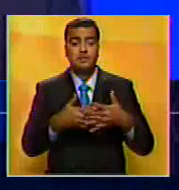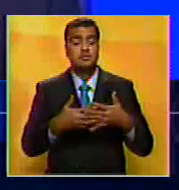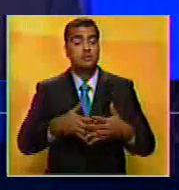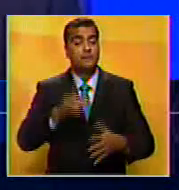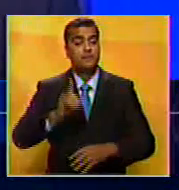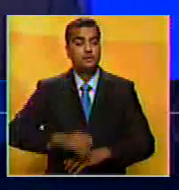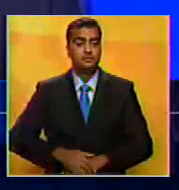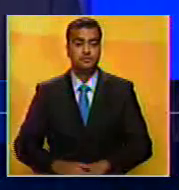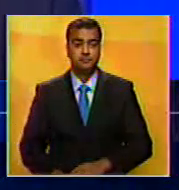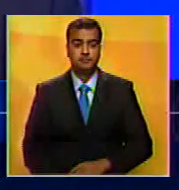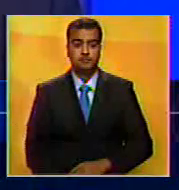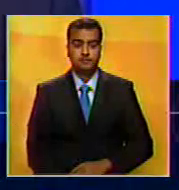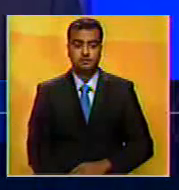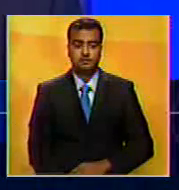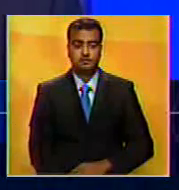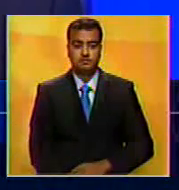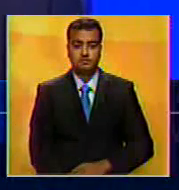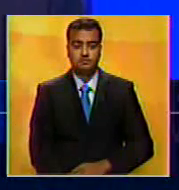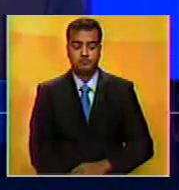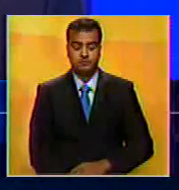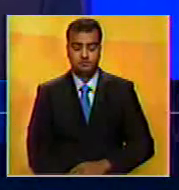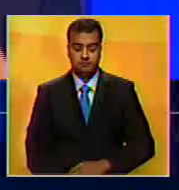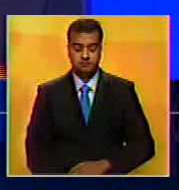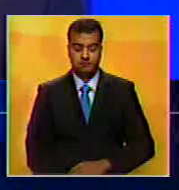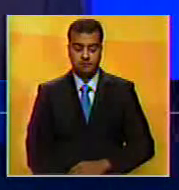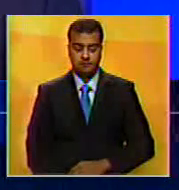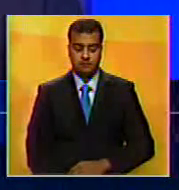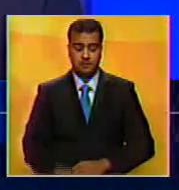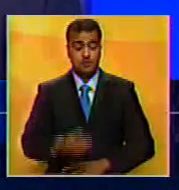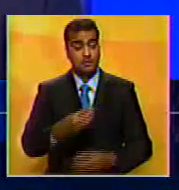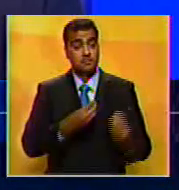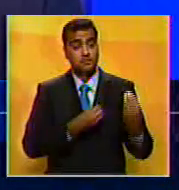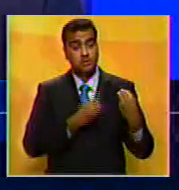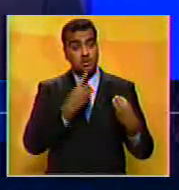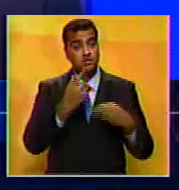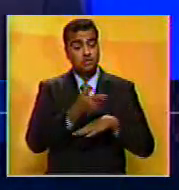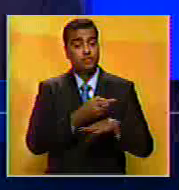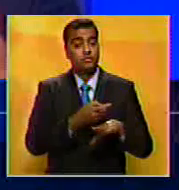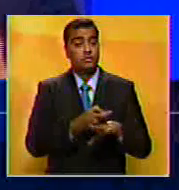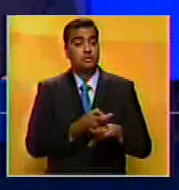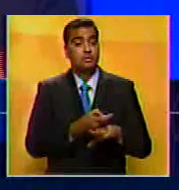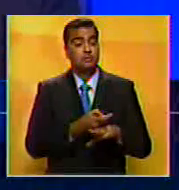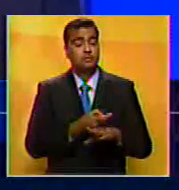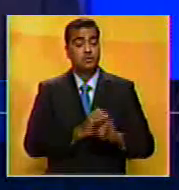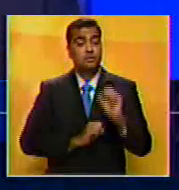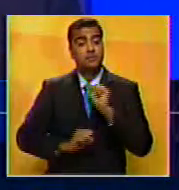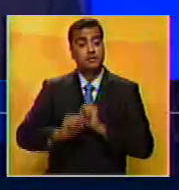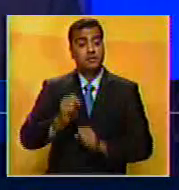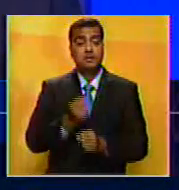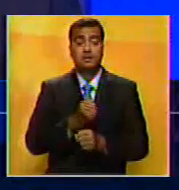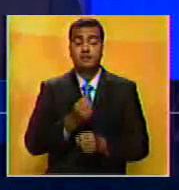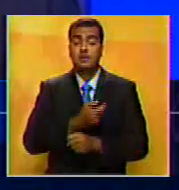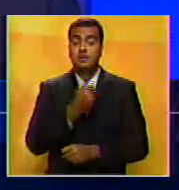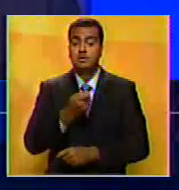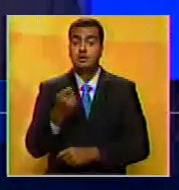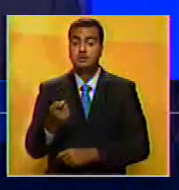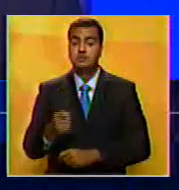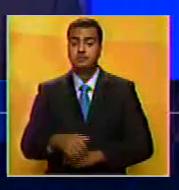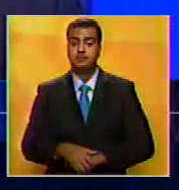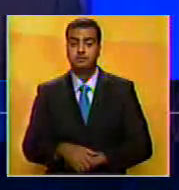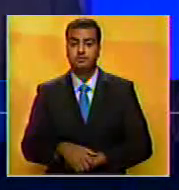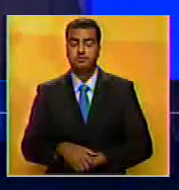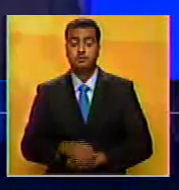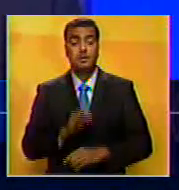patronales en sus distintas formas de agrupación por otro. Y la otra, la postura del gobierno. La postura del gobierno es defender el ingreso de los trabajadores y las